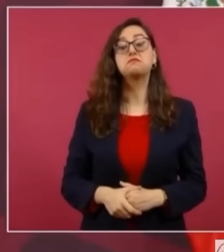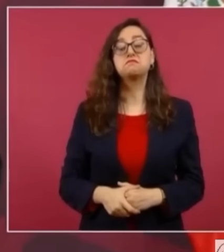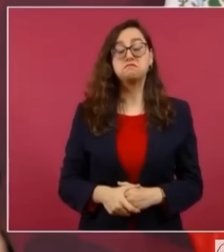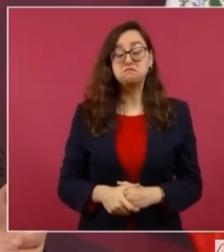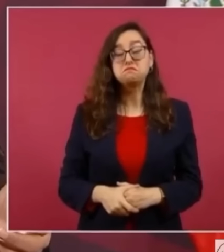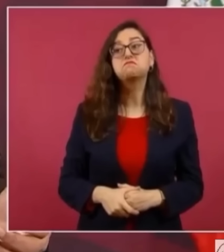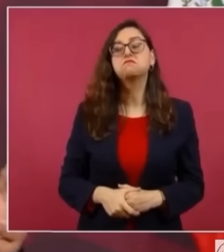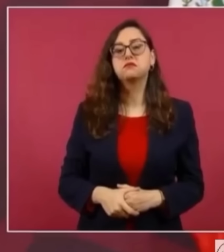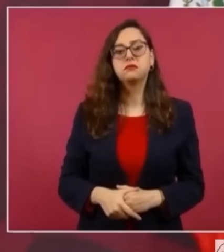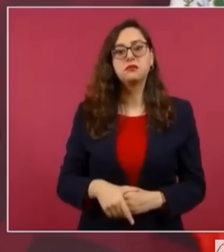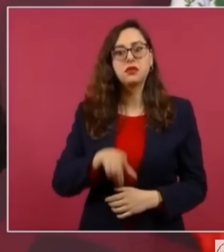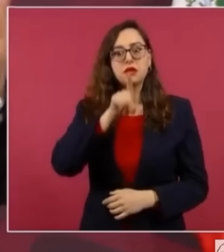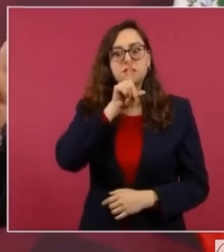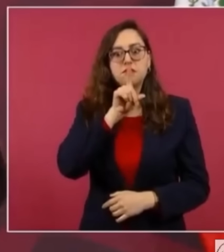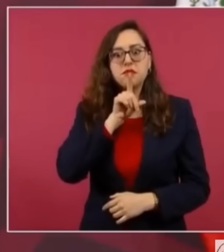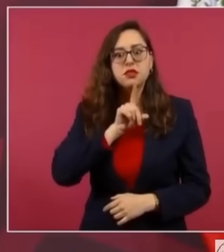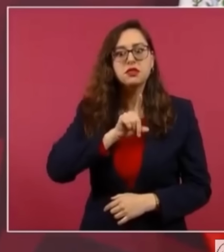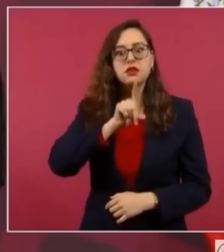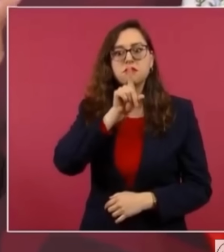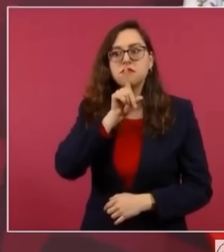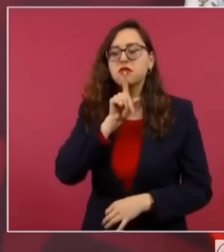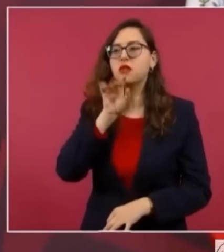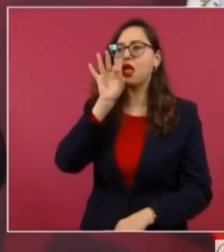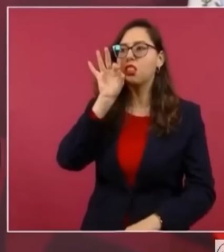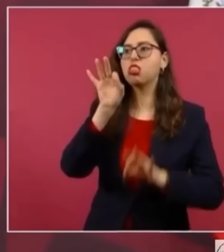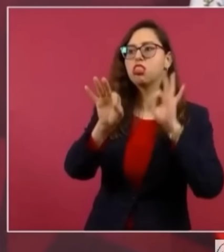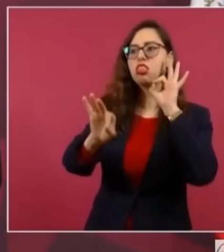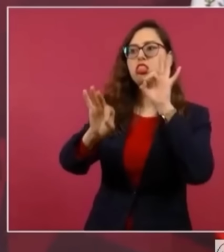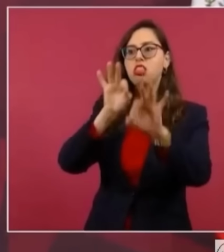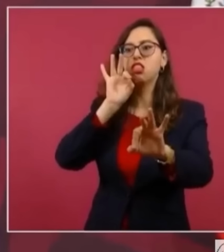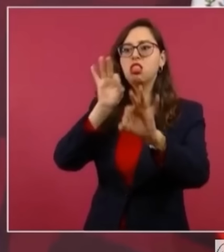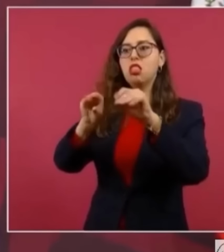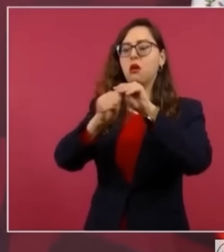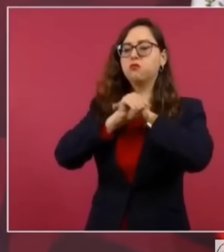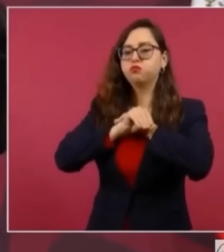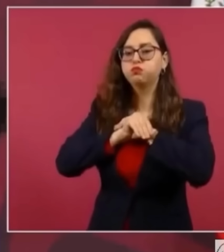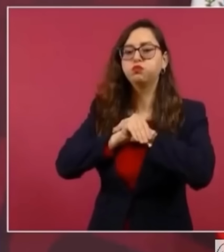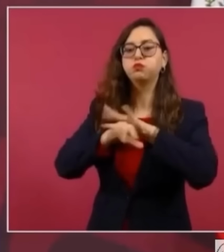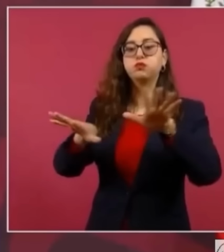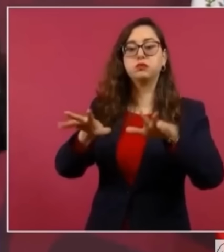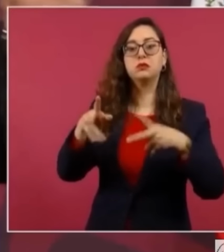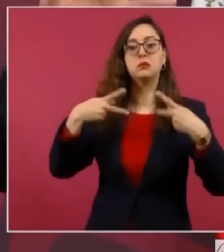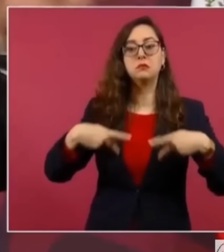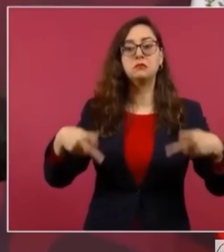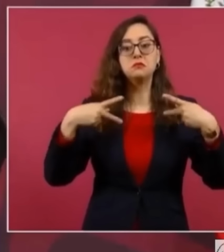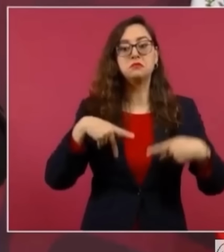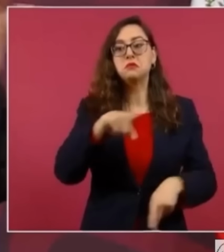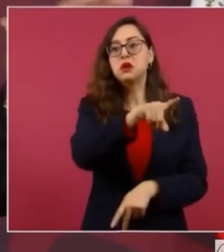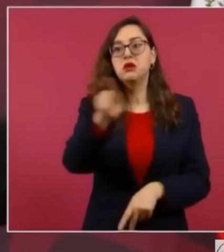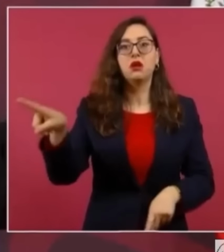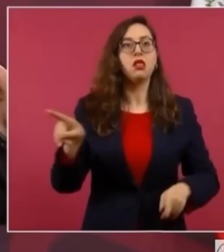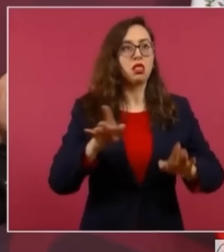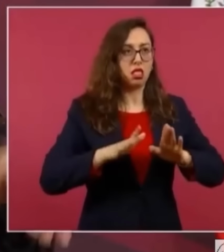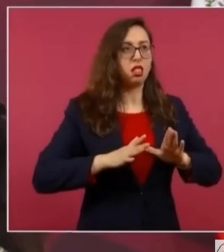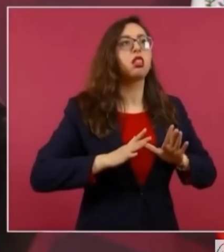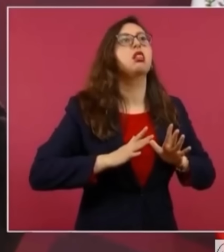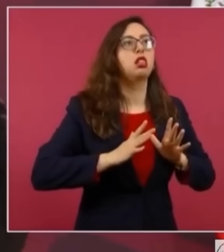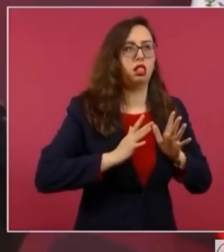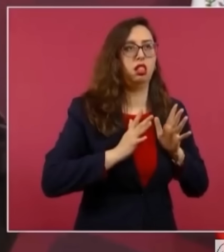y que son muy susceptibles de manipulación, con sus letreros fuera de sus casas: el INE no se